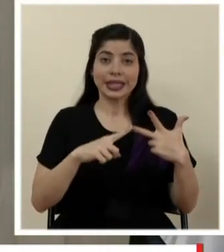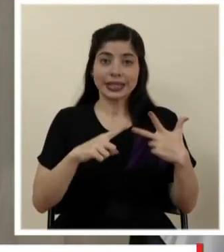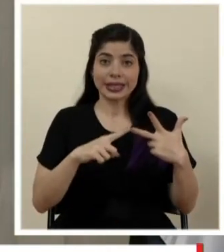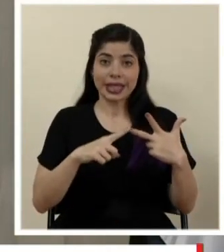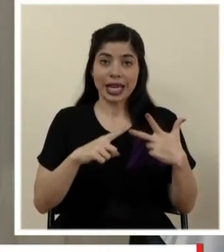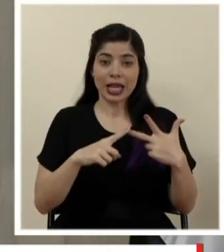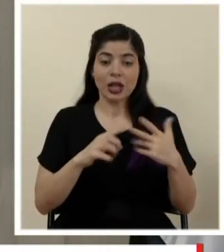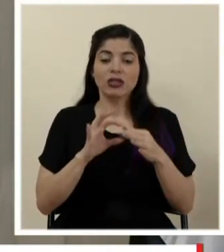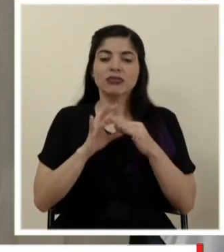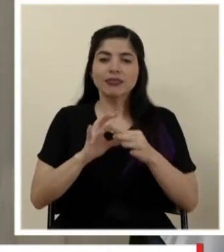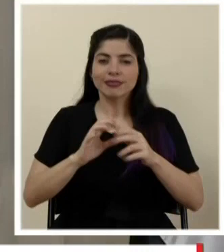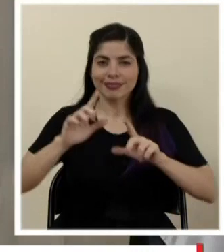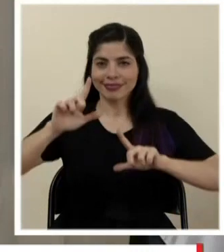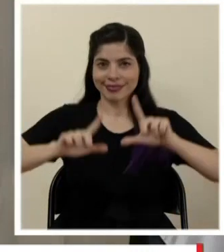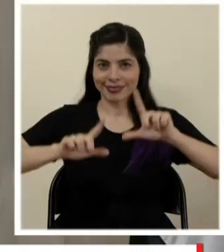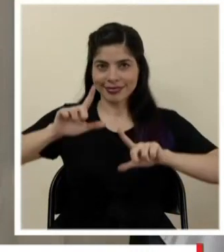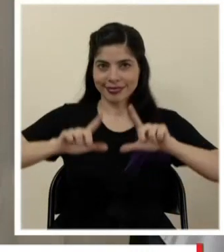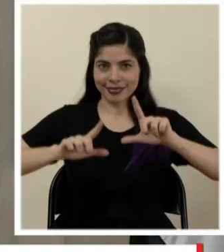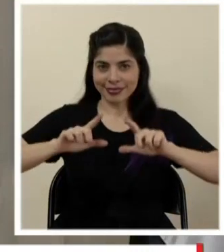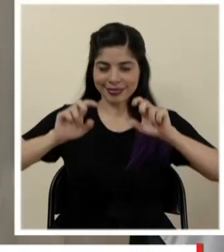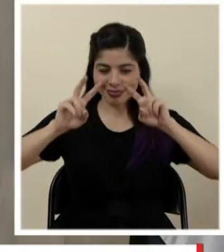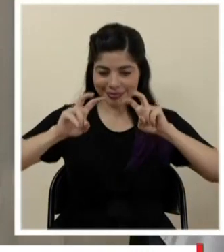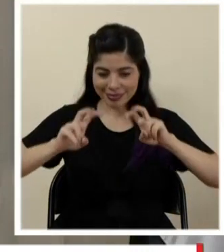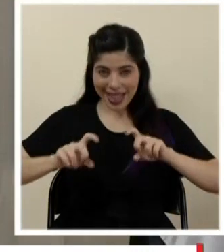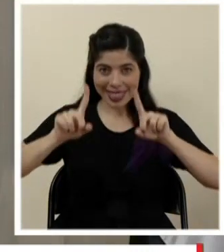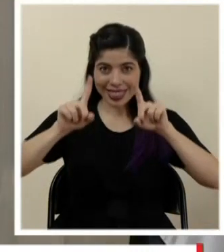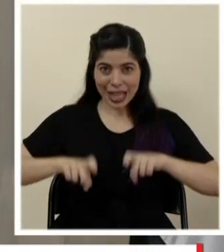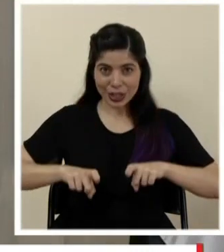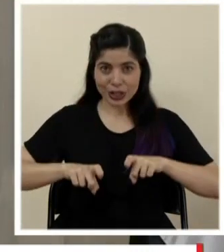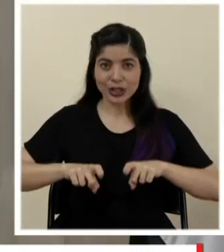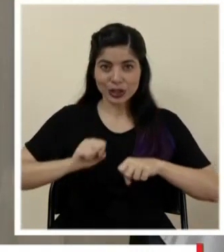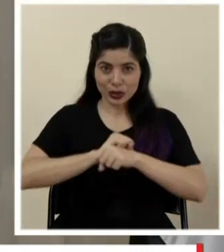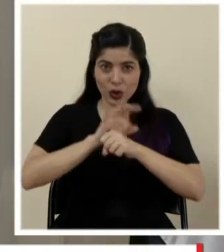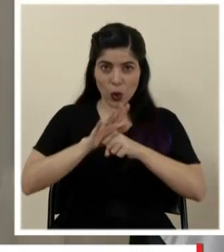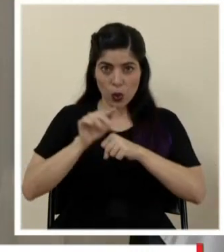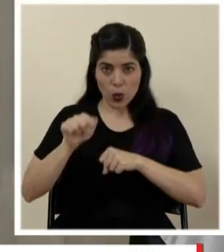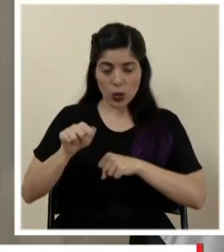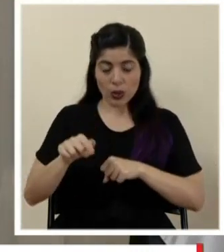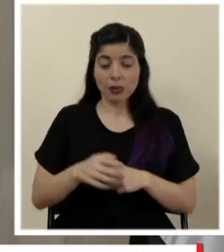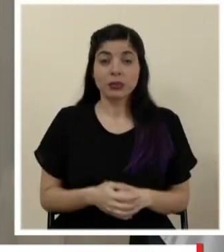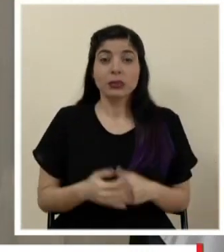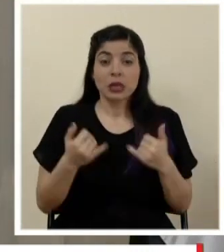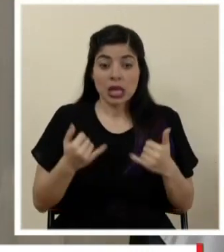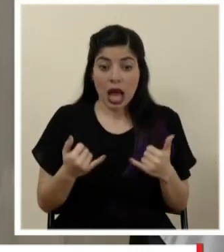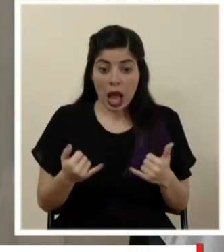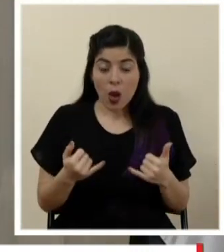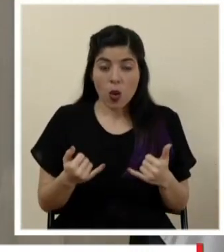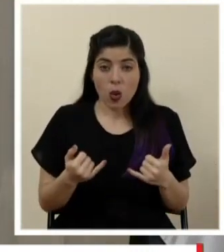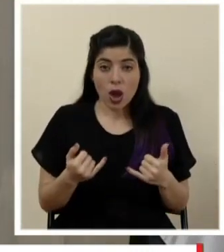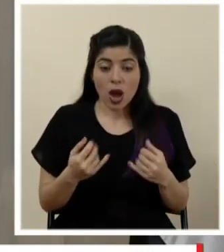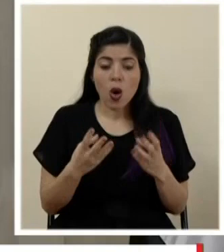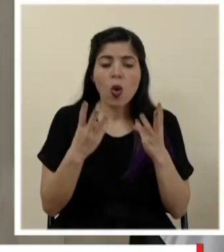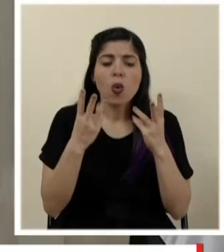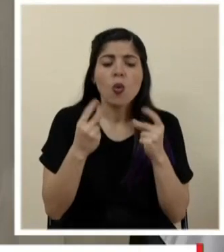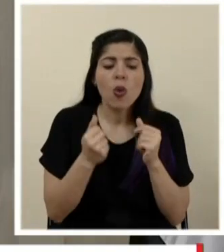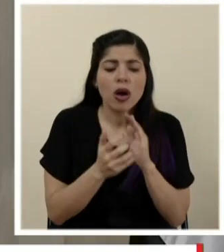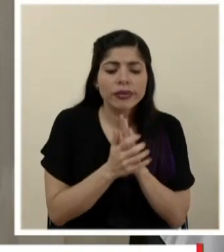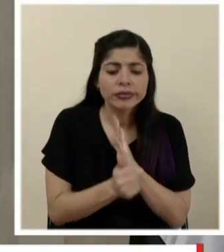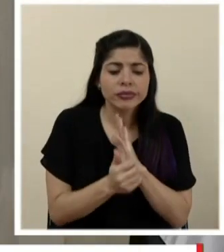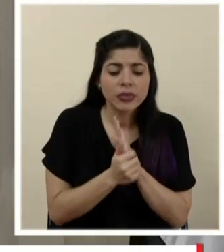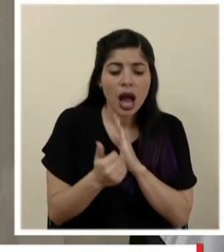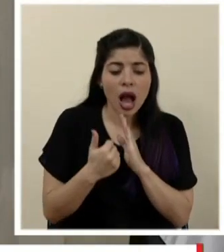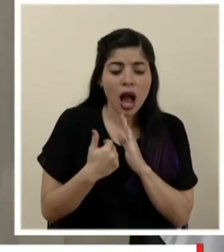que ver con las pruebas de diagnóstico de COVID-19. Se está ampliando la capacidad